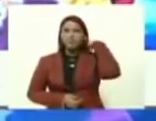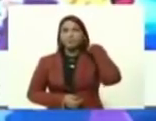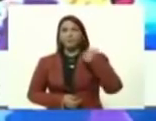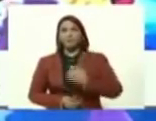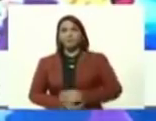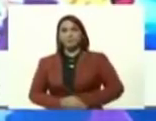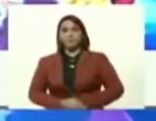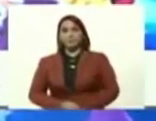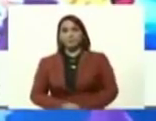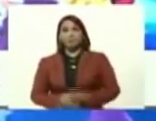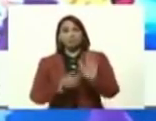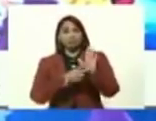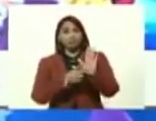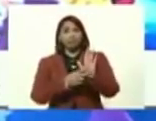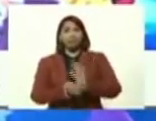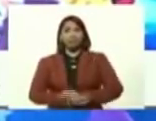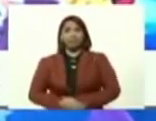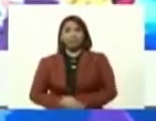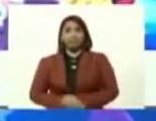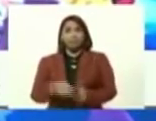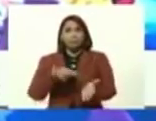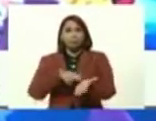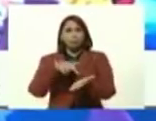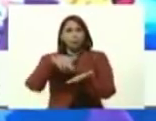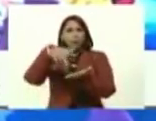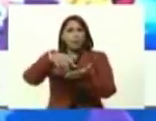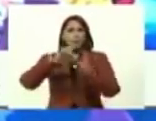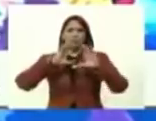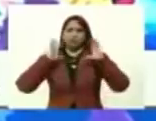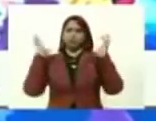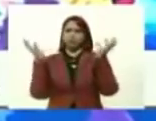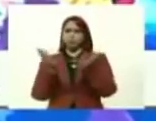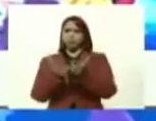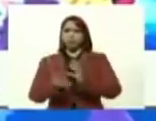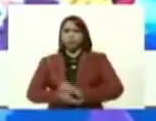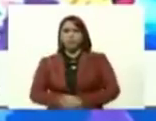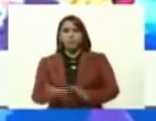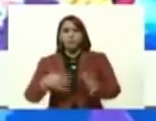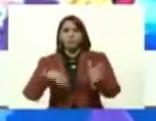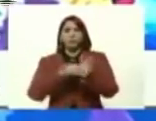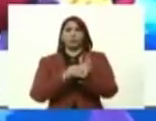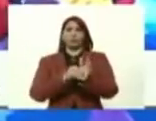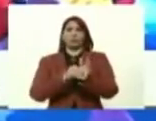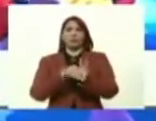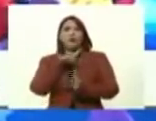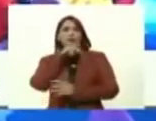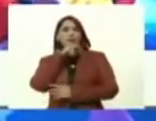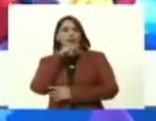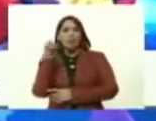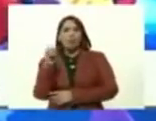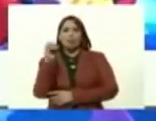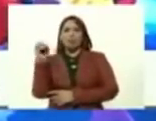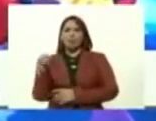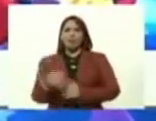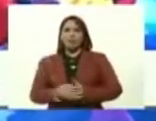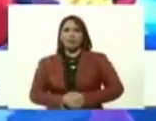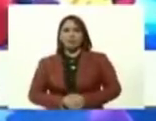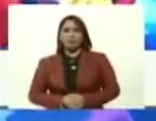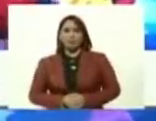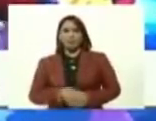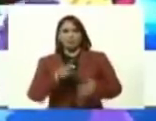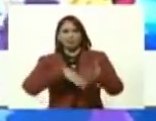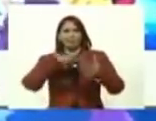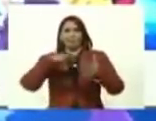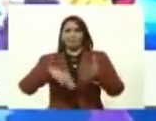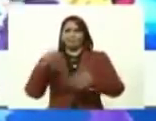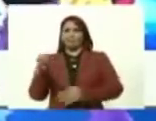¿Verdad que Yurimar se va por el mundo y vuelve hablando oriental, hablando barcelonés, pero de